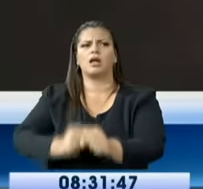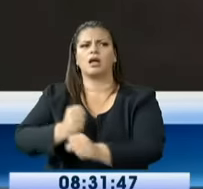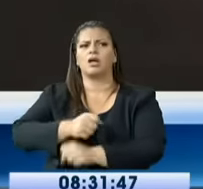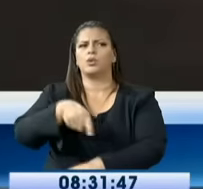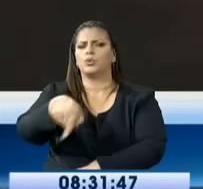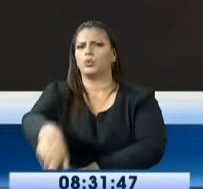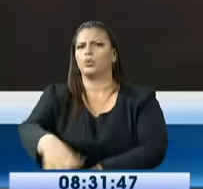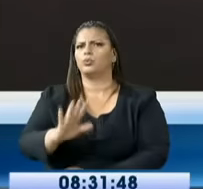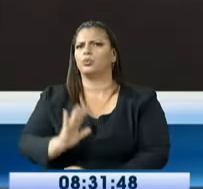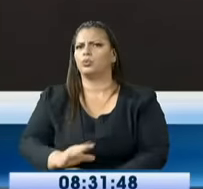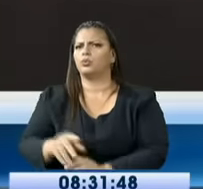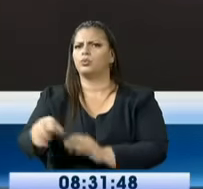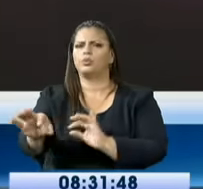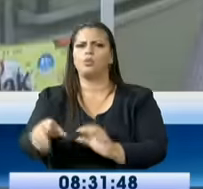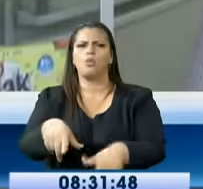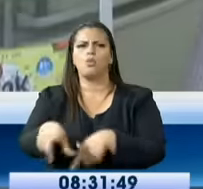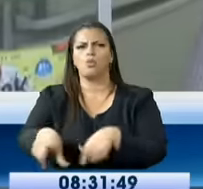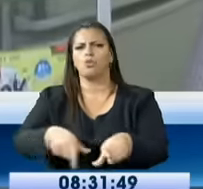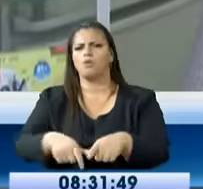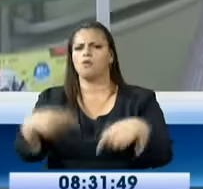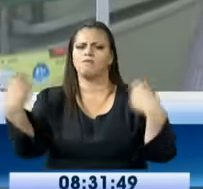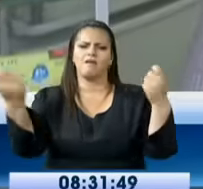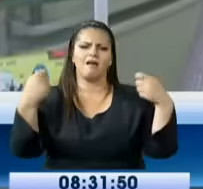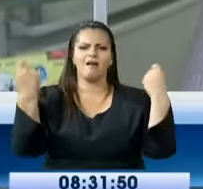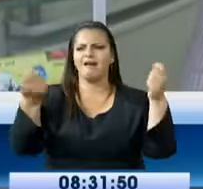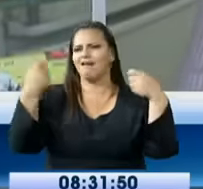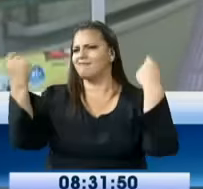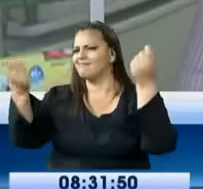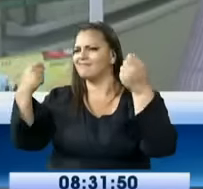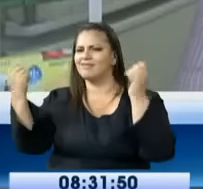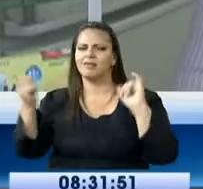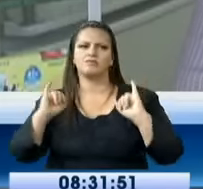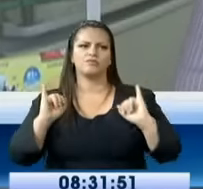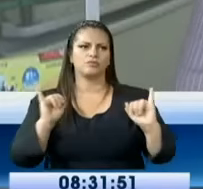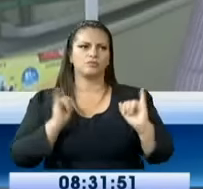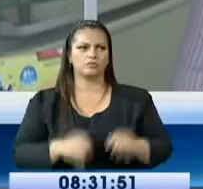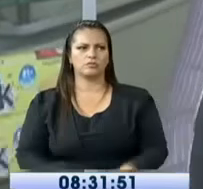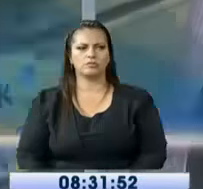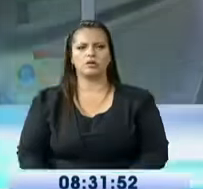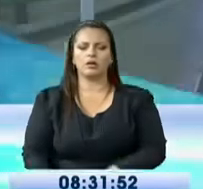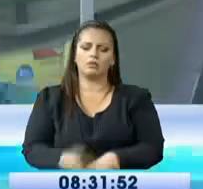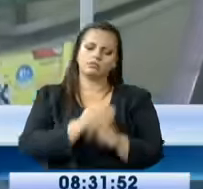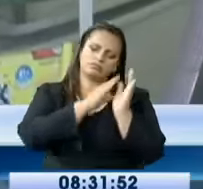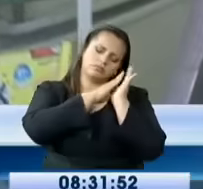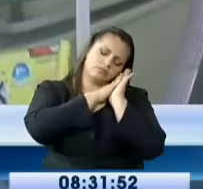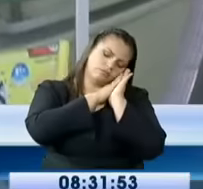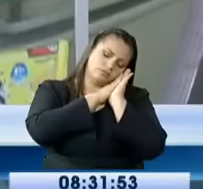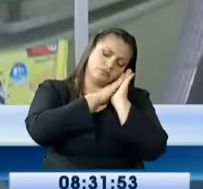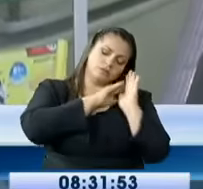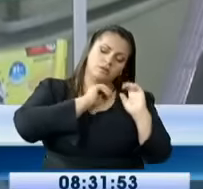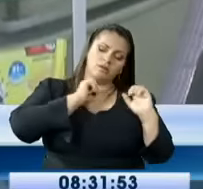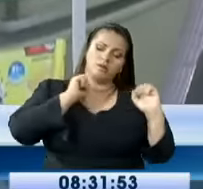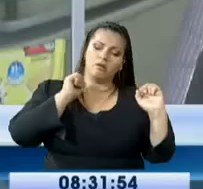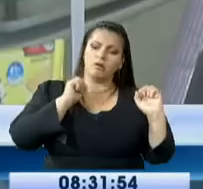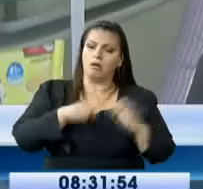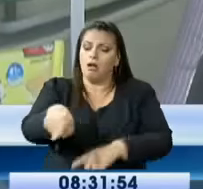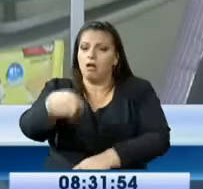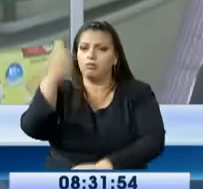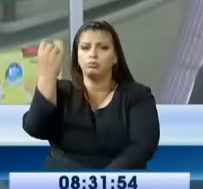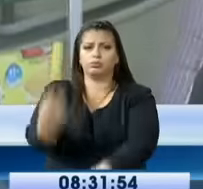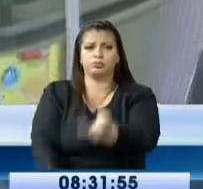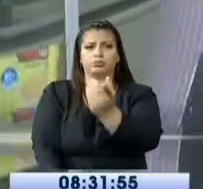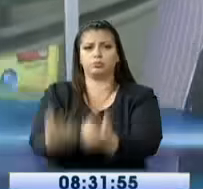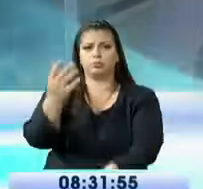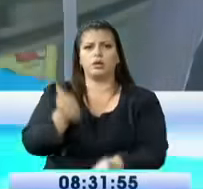un ícono para este balneario. O sea, yo cuando me desperté ya esto, las llamas ya estaban encendidas. Ya no se pudo hacer nada, porque